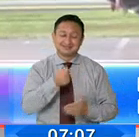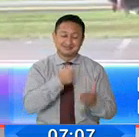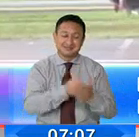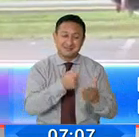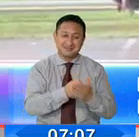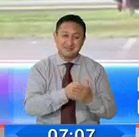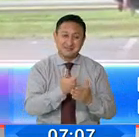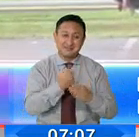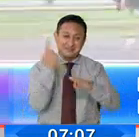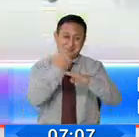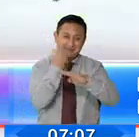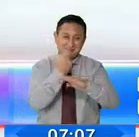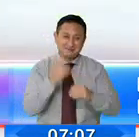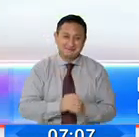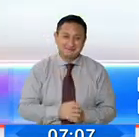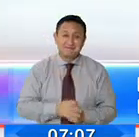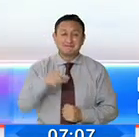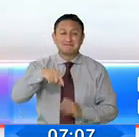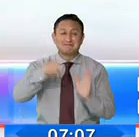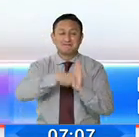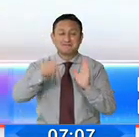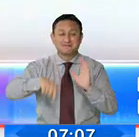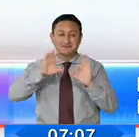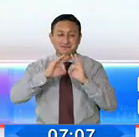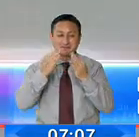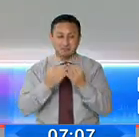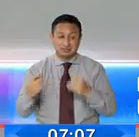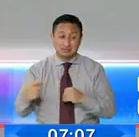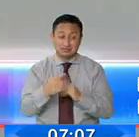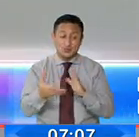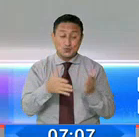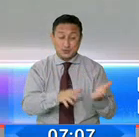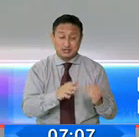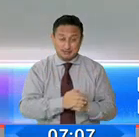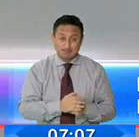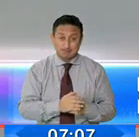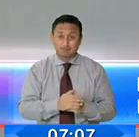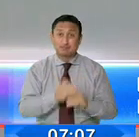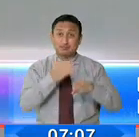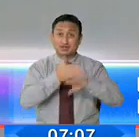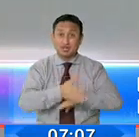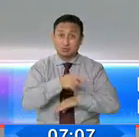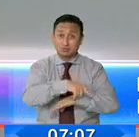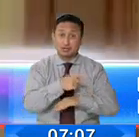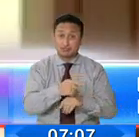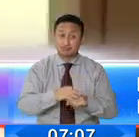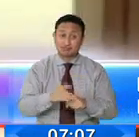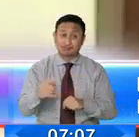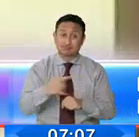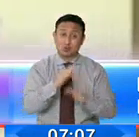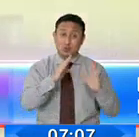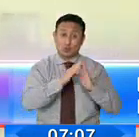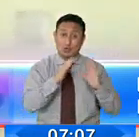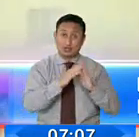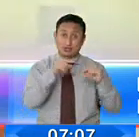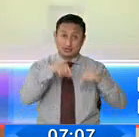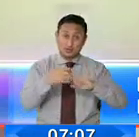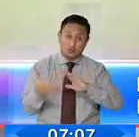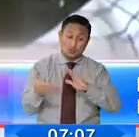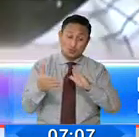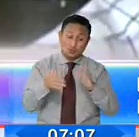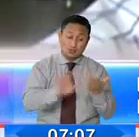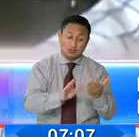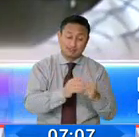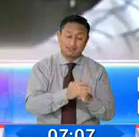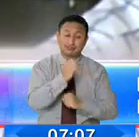helicópteros, situación que según el abogado de la familia le costó la vida, pues después de un atentado criminal que sufrió en su casa falleció a finales de